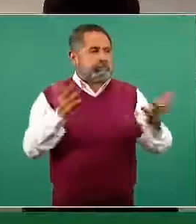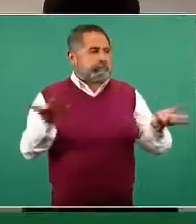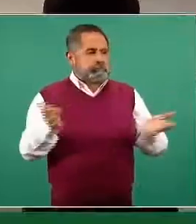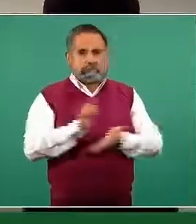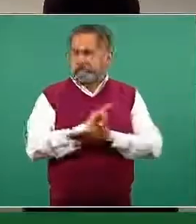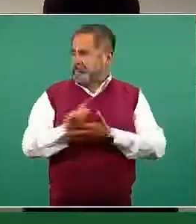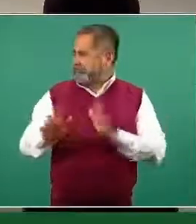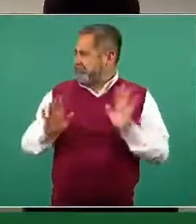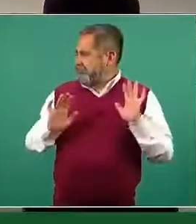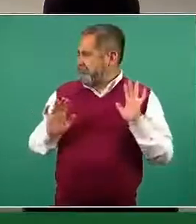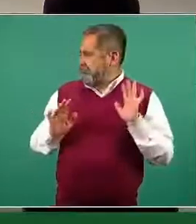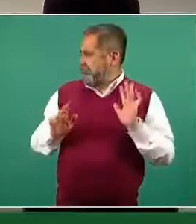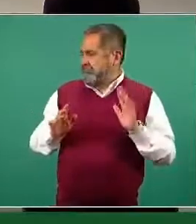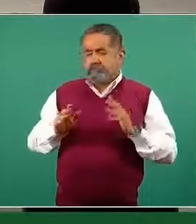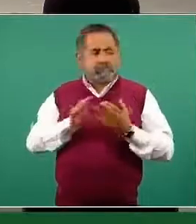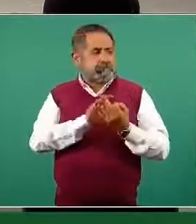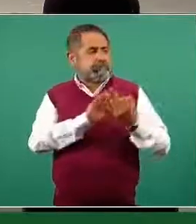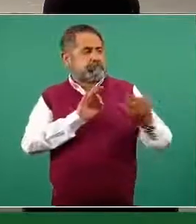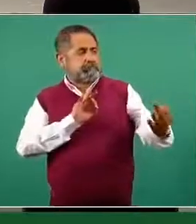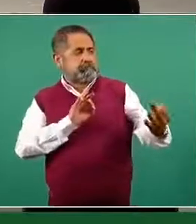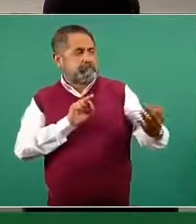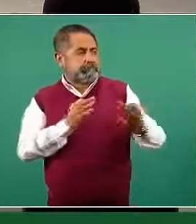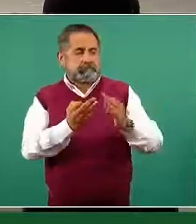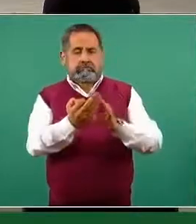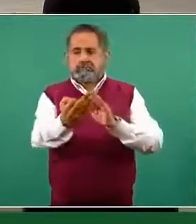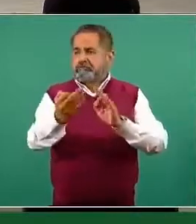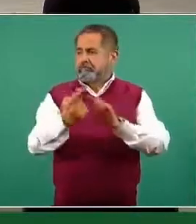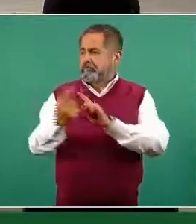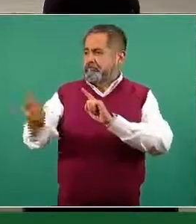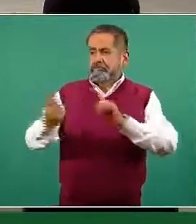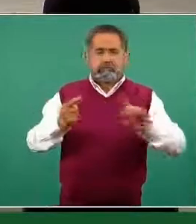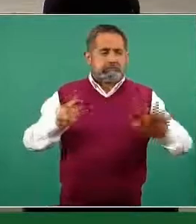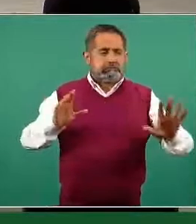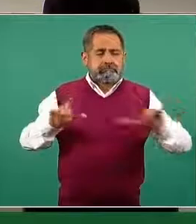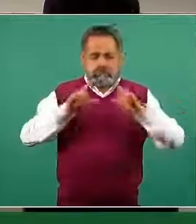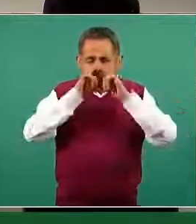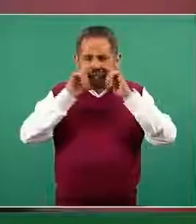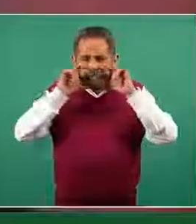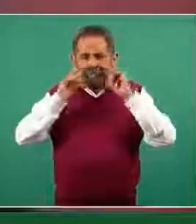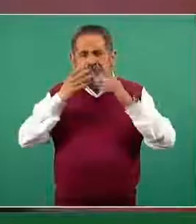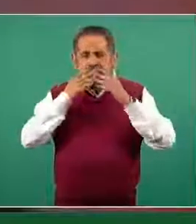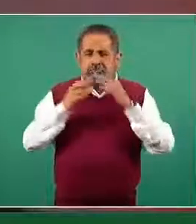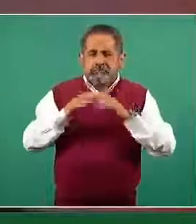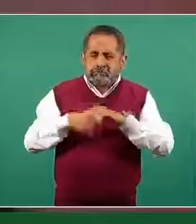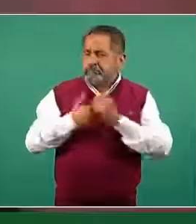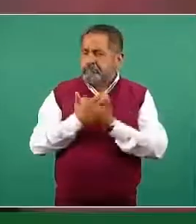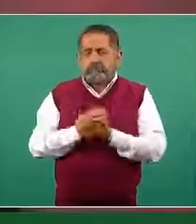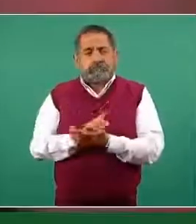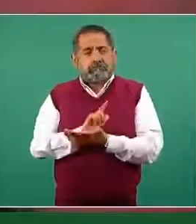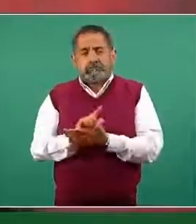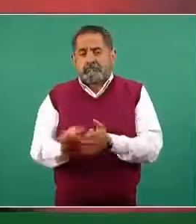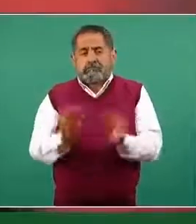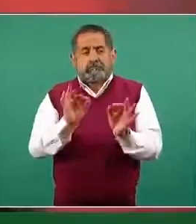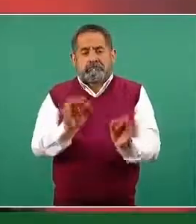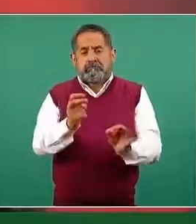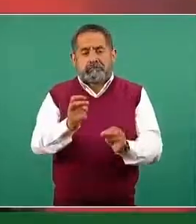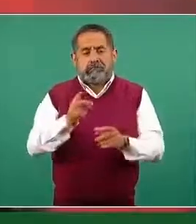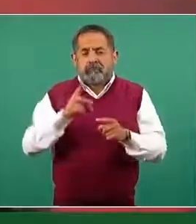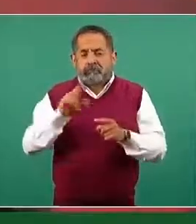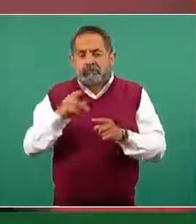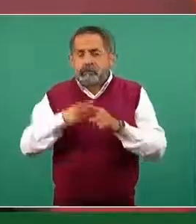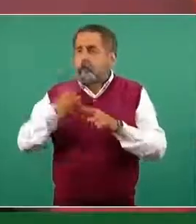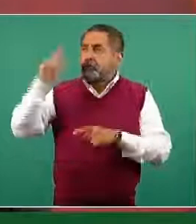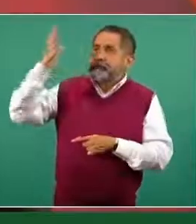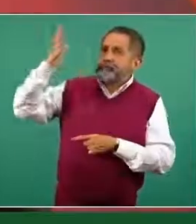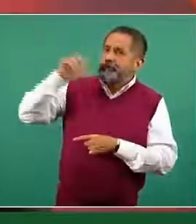de poder mantener una sana distancia, y utilizando correctamente el cubrebocas y lavando bien sus manos va